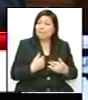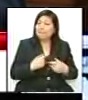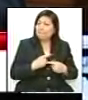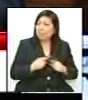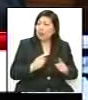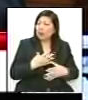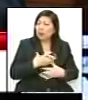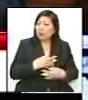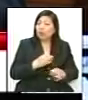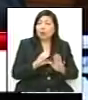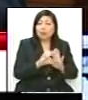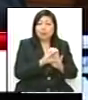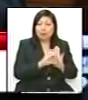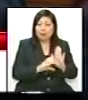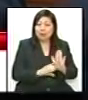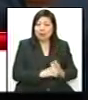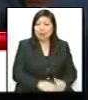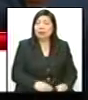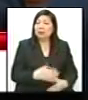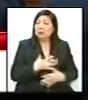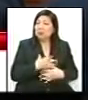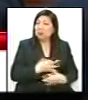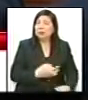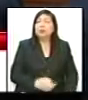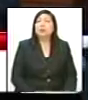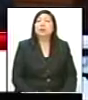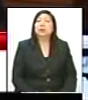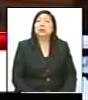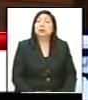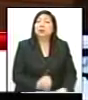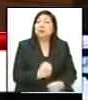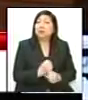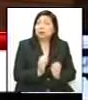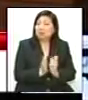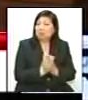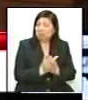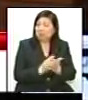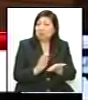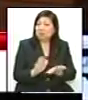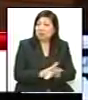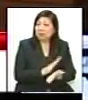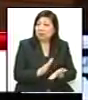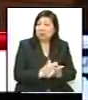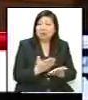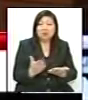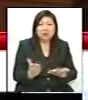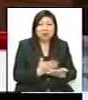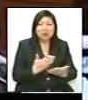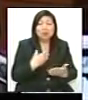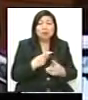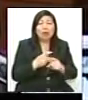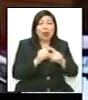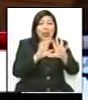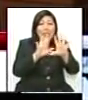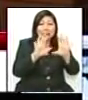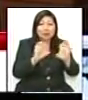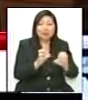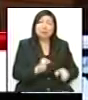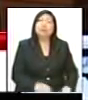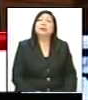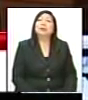interesado el derecho constitucional, me ha interesado, he publicado una obra sobre derecho constitucional que fue mi tesis de maestría,